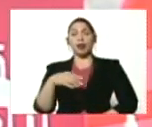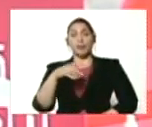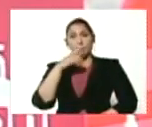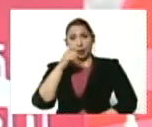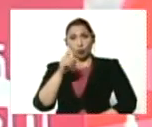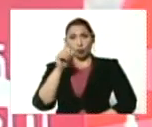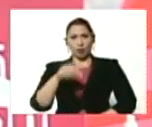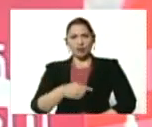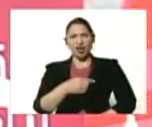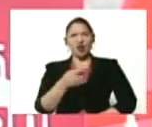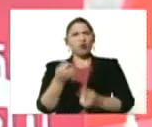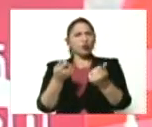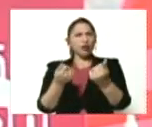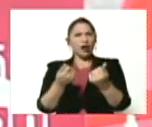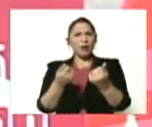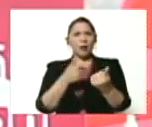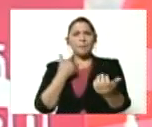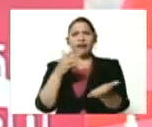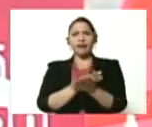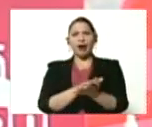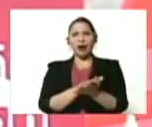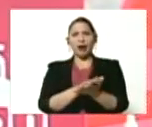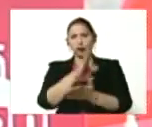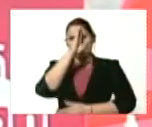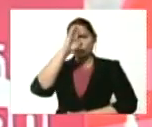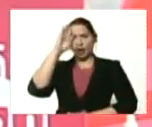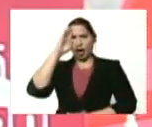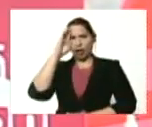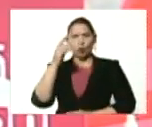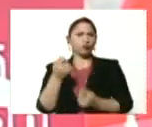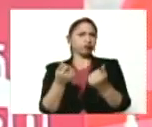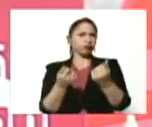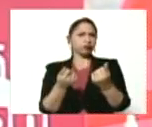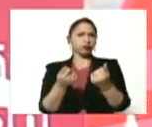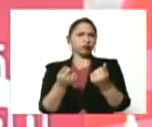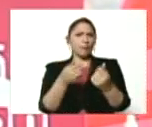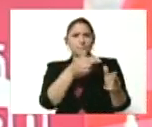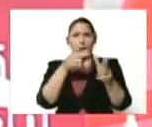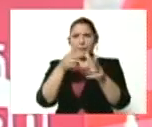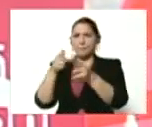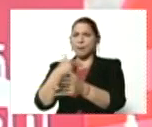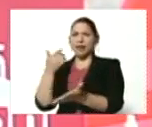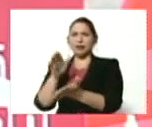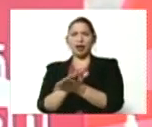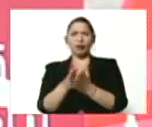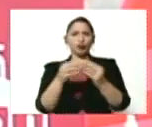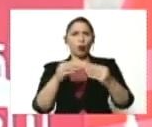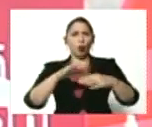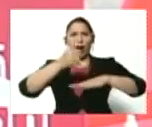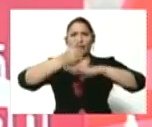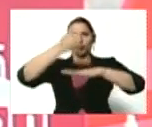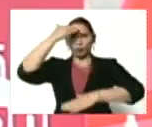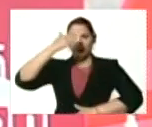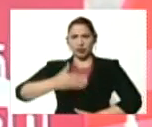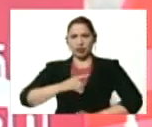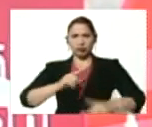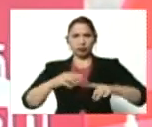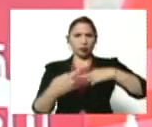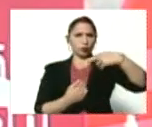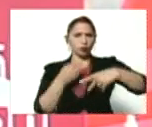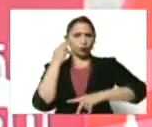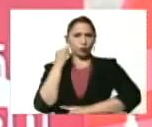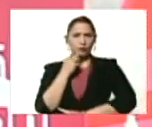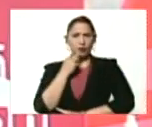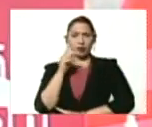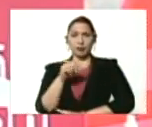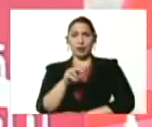Diosdado Cabello, cuánto costaba asesinar a todos el alto mando militar y el alto mando civil de la Revolución Bolivariana.